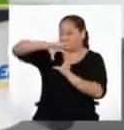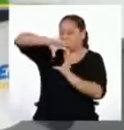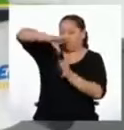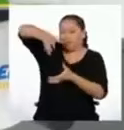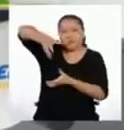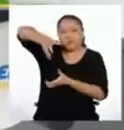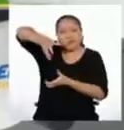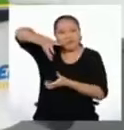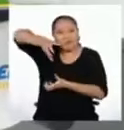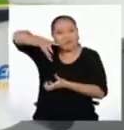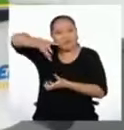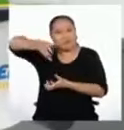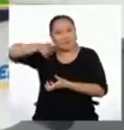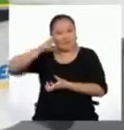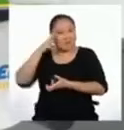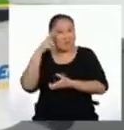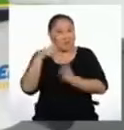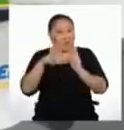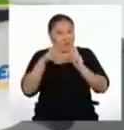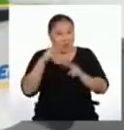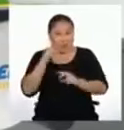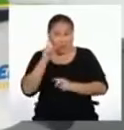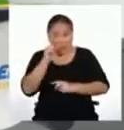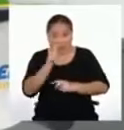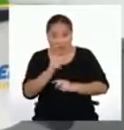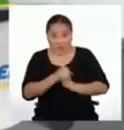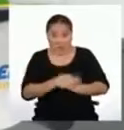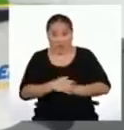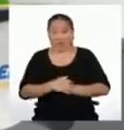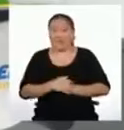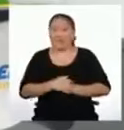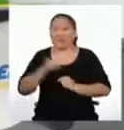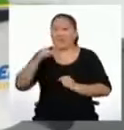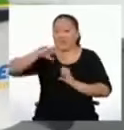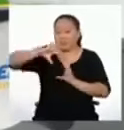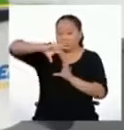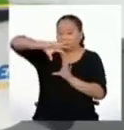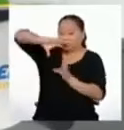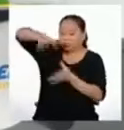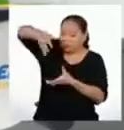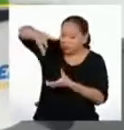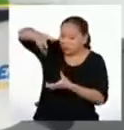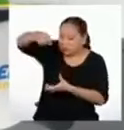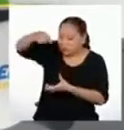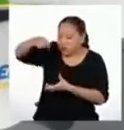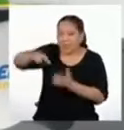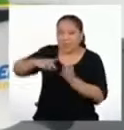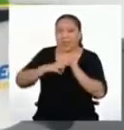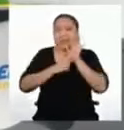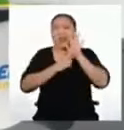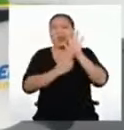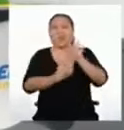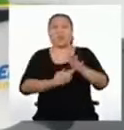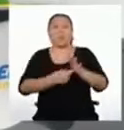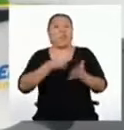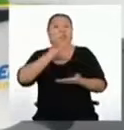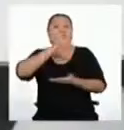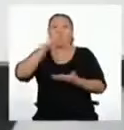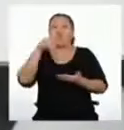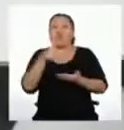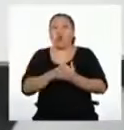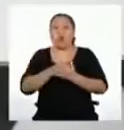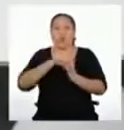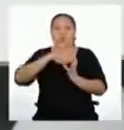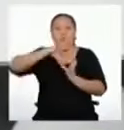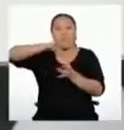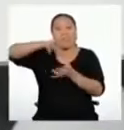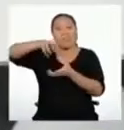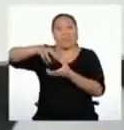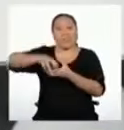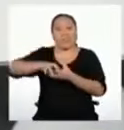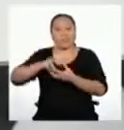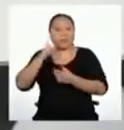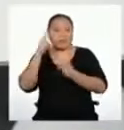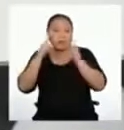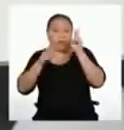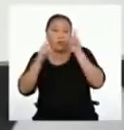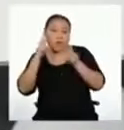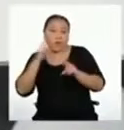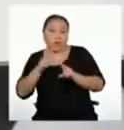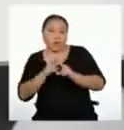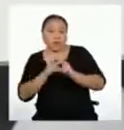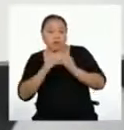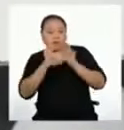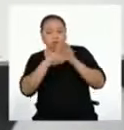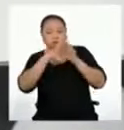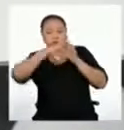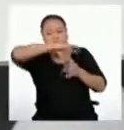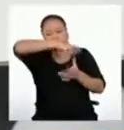globo terráqueo. ¿Alguna vez habían visto uno? En este globo está representado todo nuestro planeta. ¿Se dan cuenta que toda